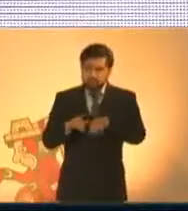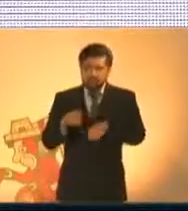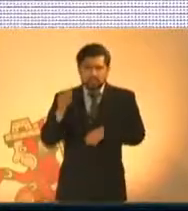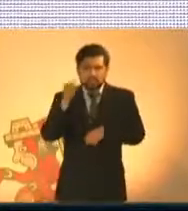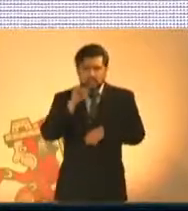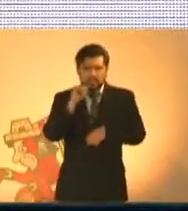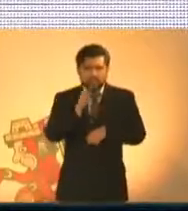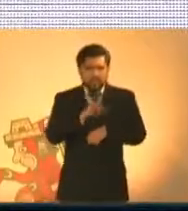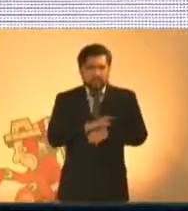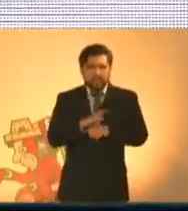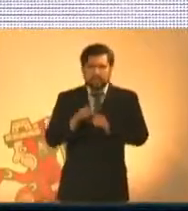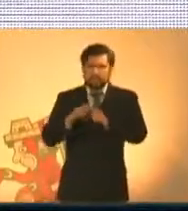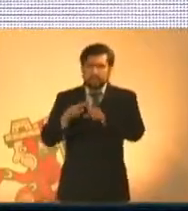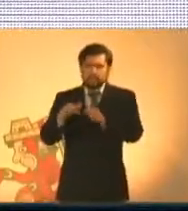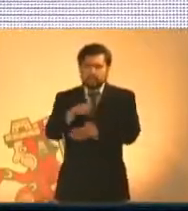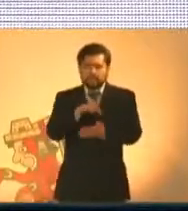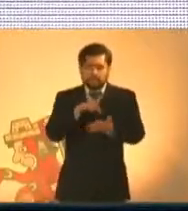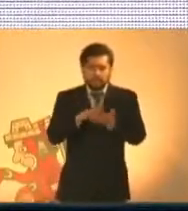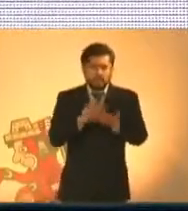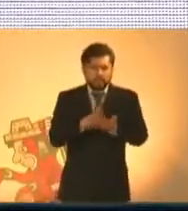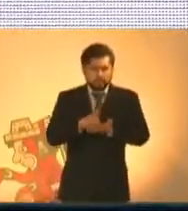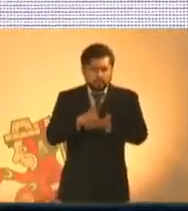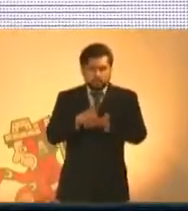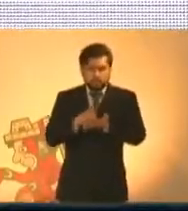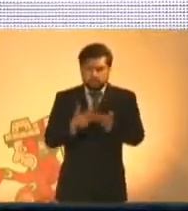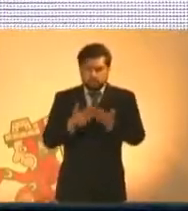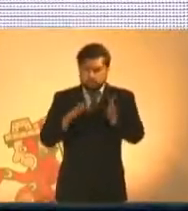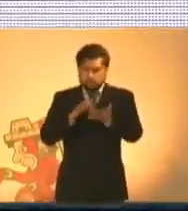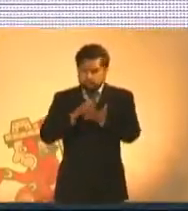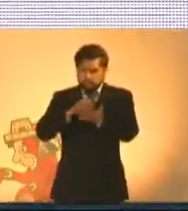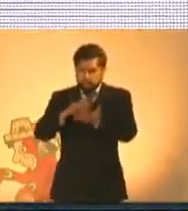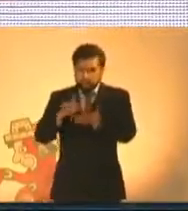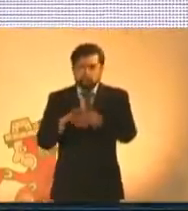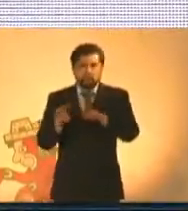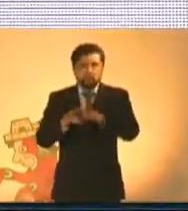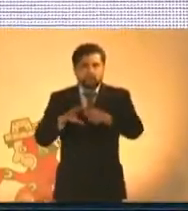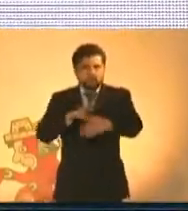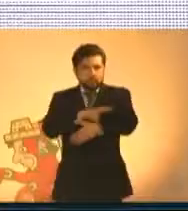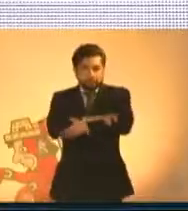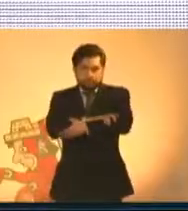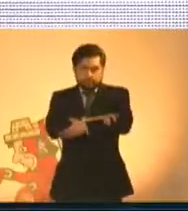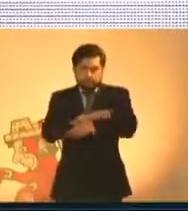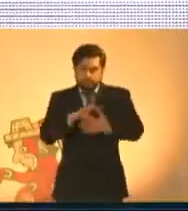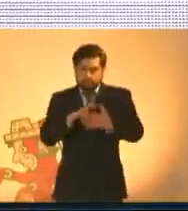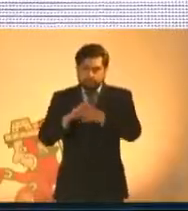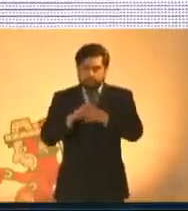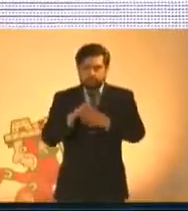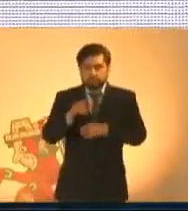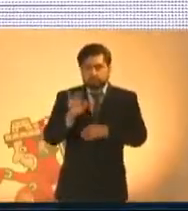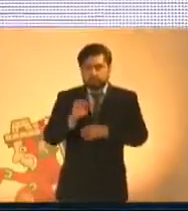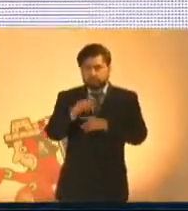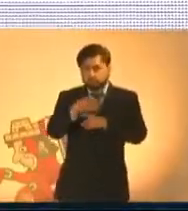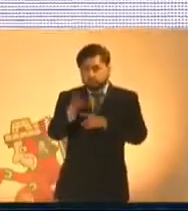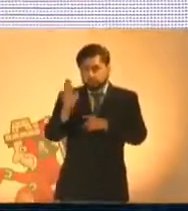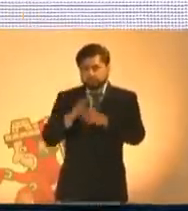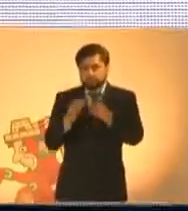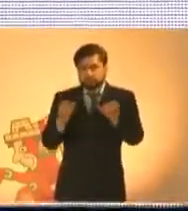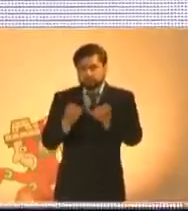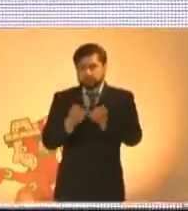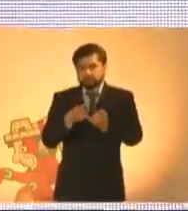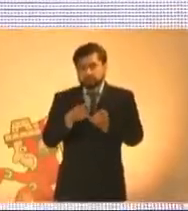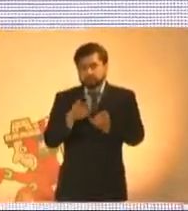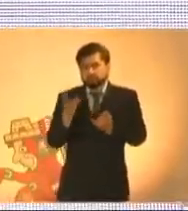todos los sitios y han creado una fraternidad en fin porque ustedes sabrán como alguna vez una cerveza corona